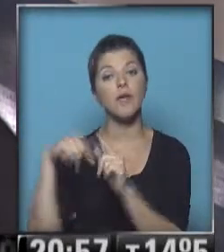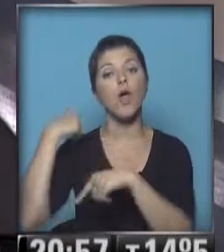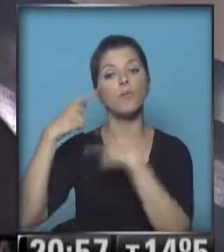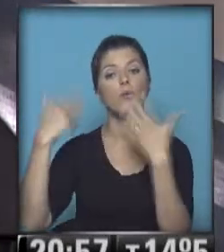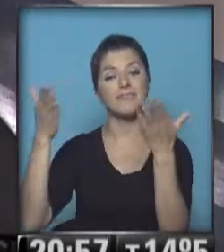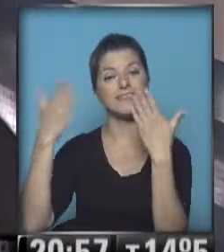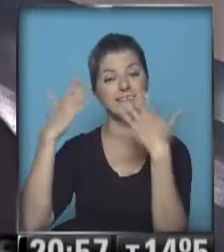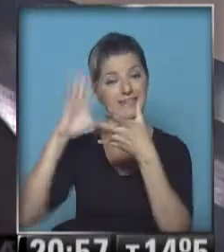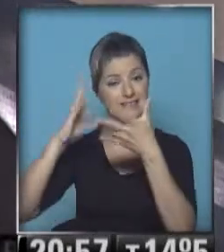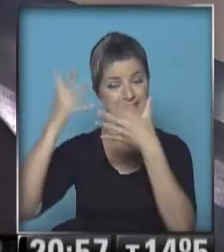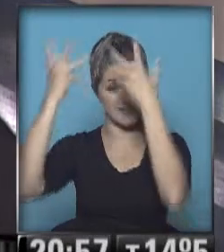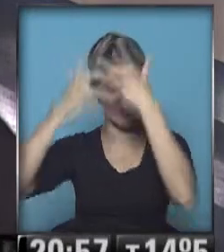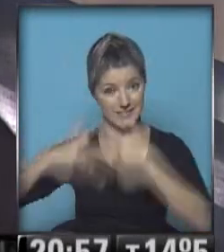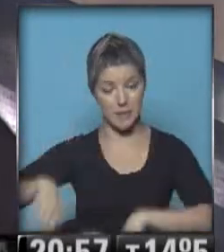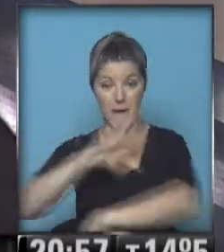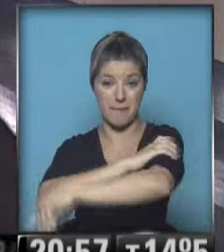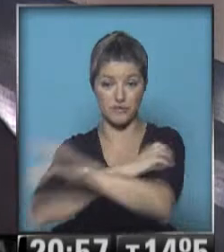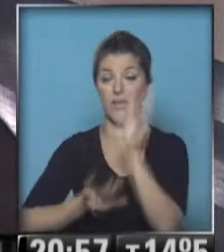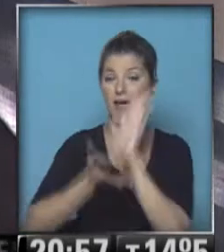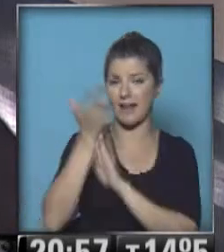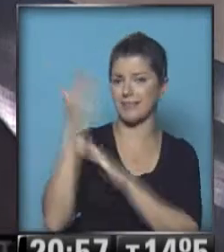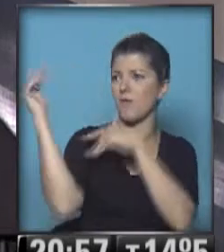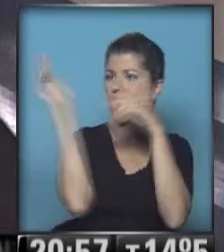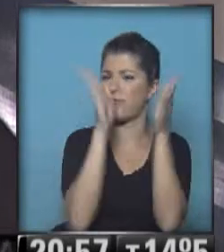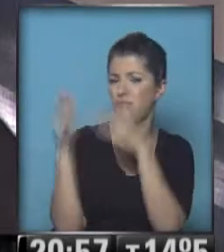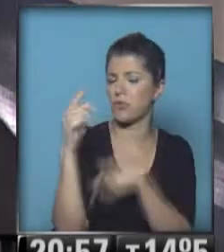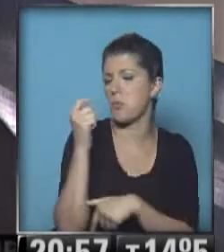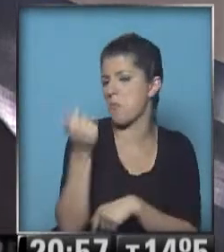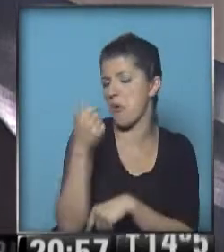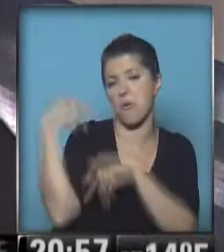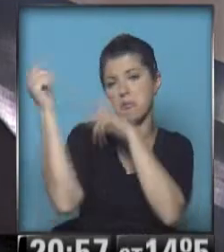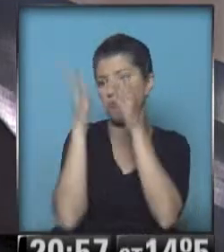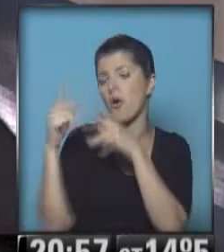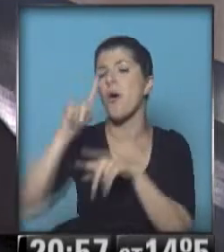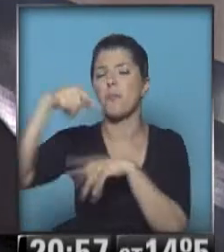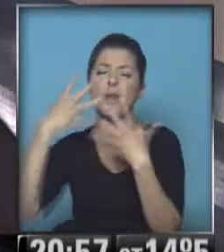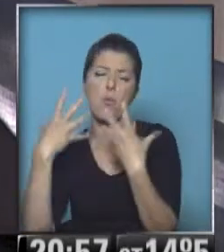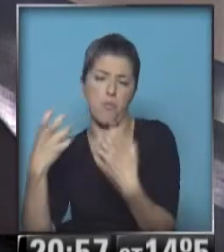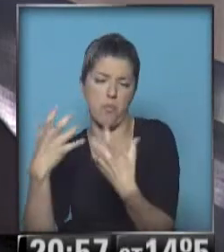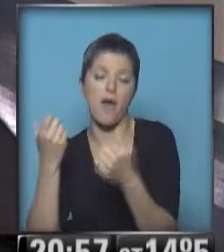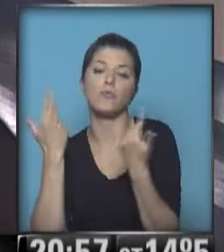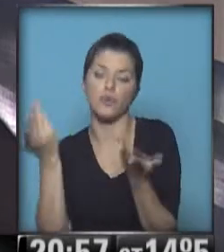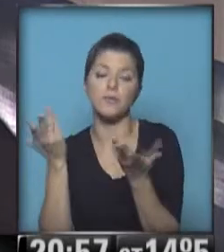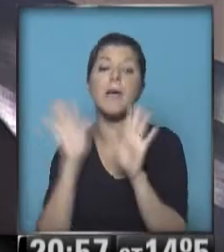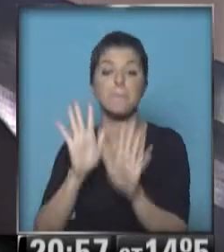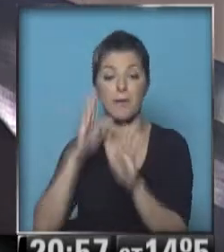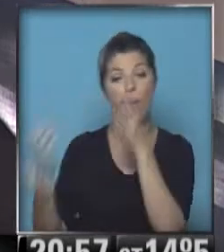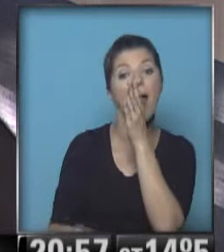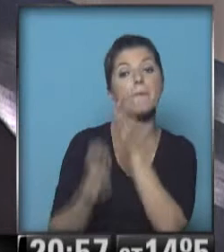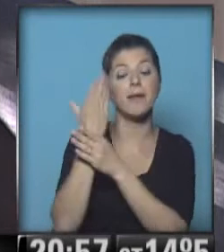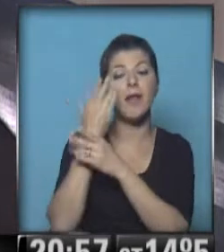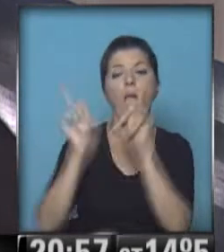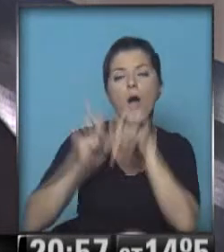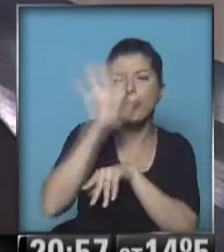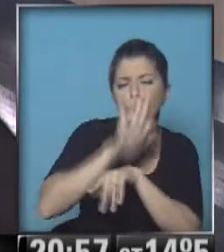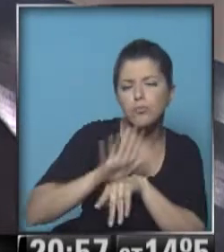de alta presión con muy poco viento, vientos del noreste que aportarán humedad a la región, por lo tanto esperamos en las primeras horas de la mañana bancos de